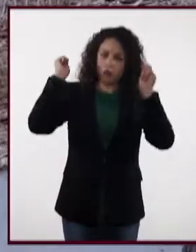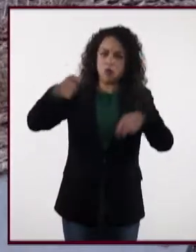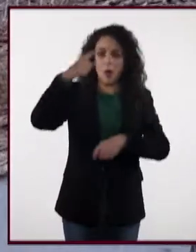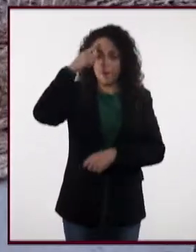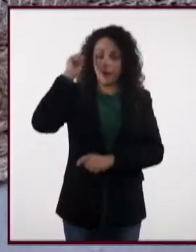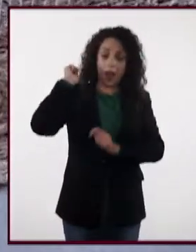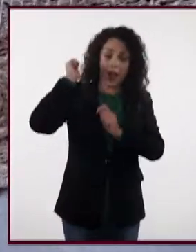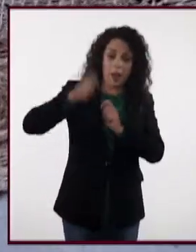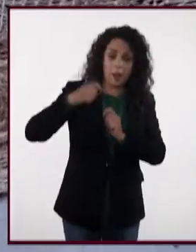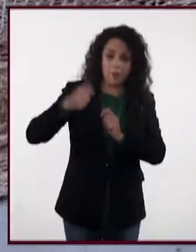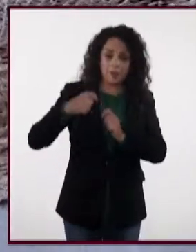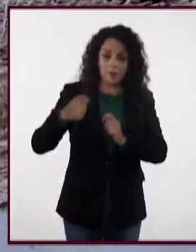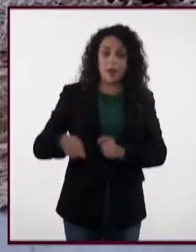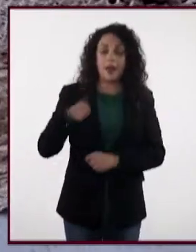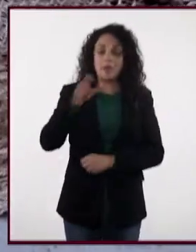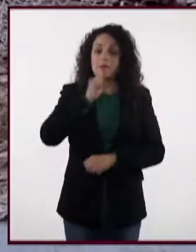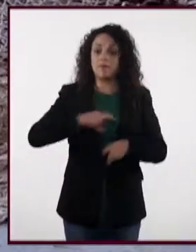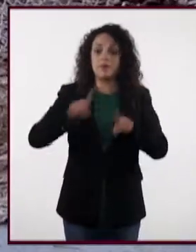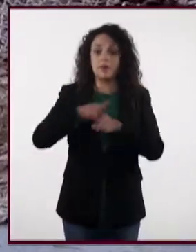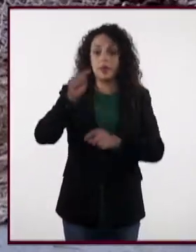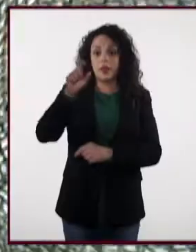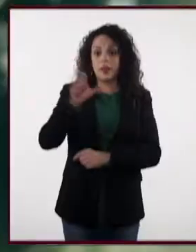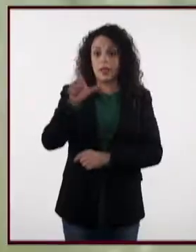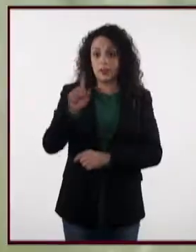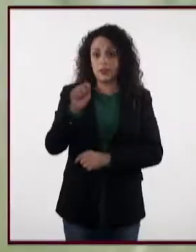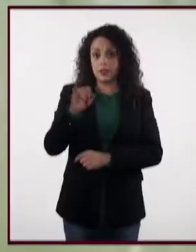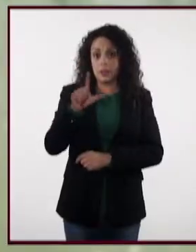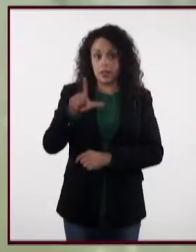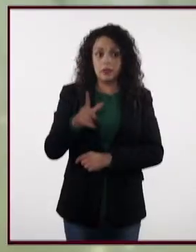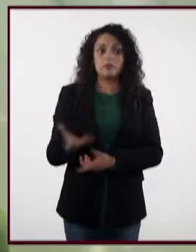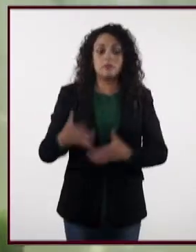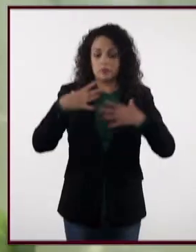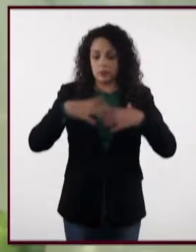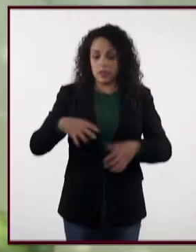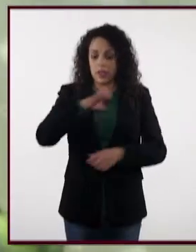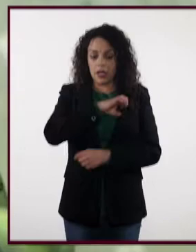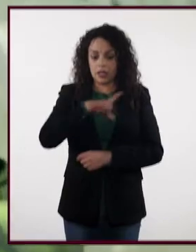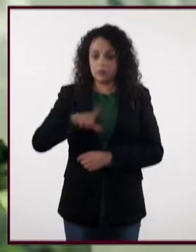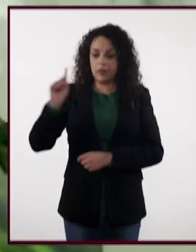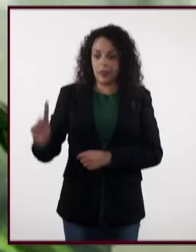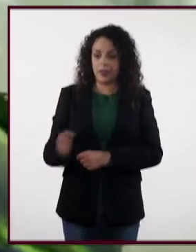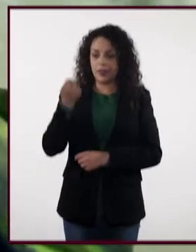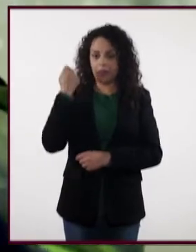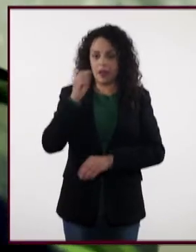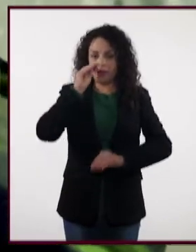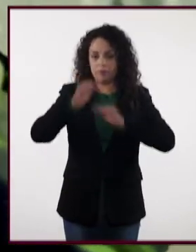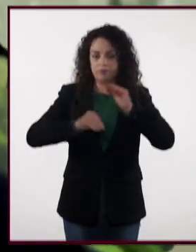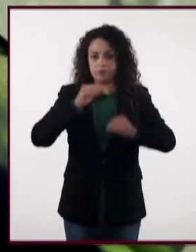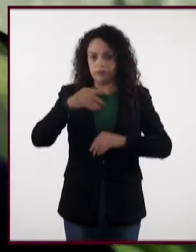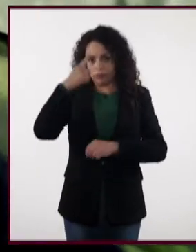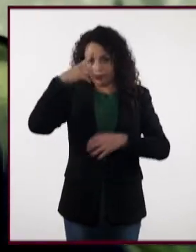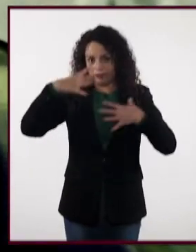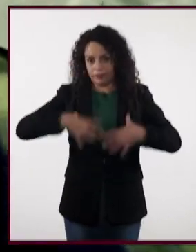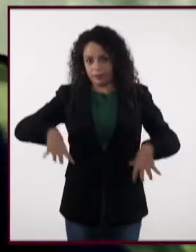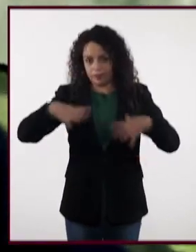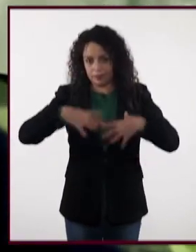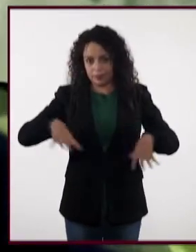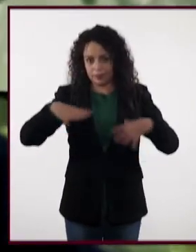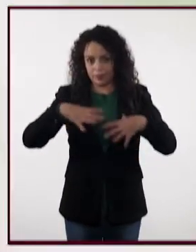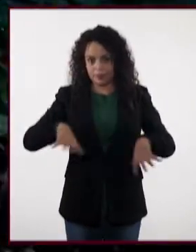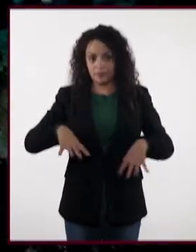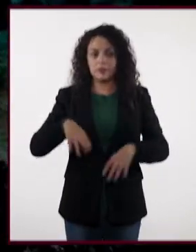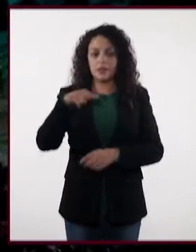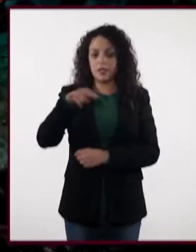masiva también son textiles. Los trajes especiales son producto de la tecnología aplicada en los textiles. Están